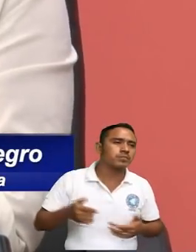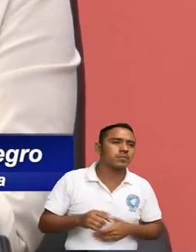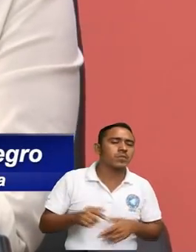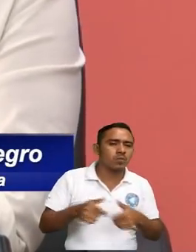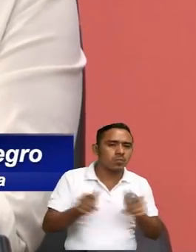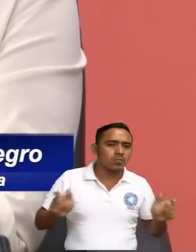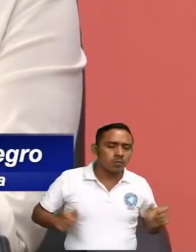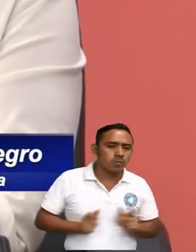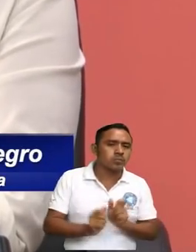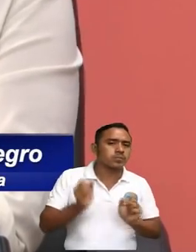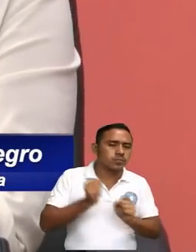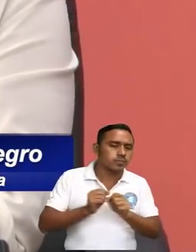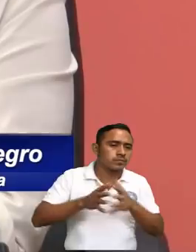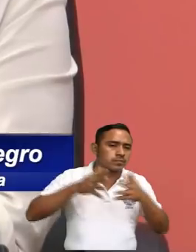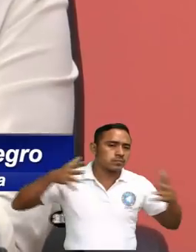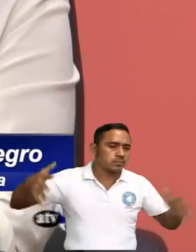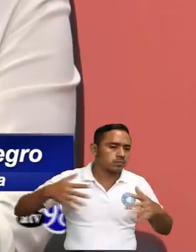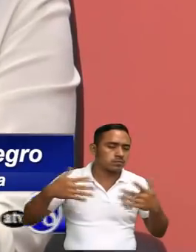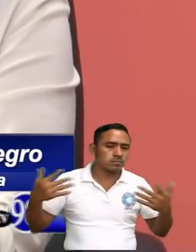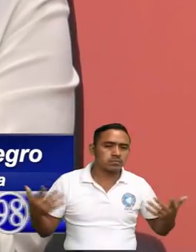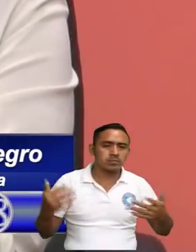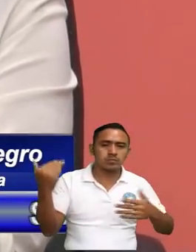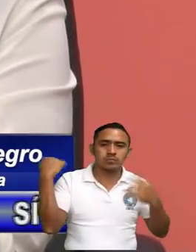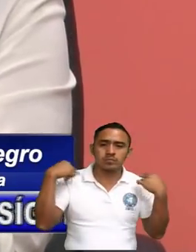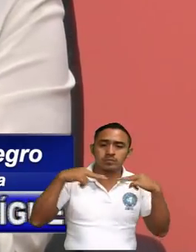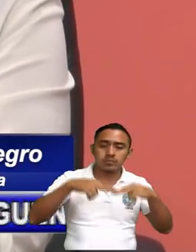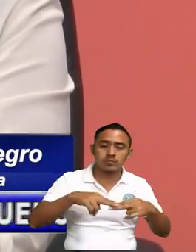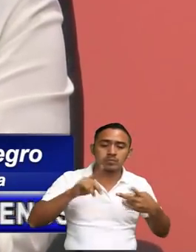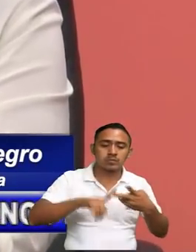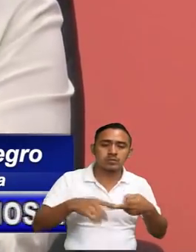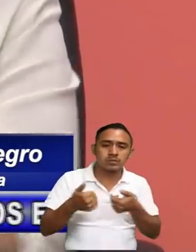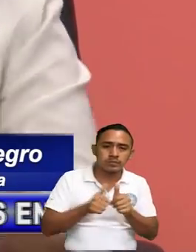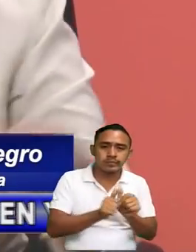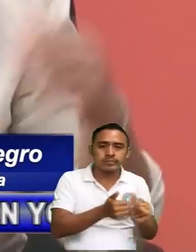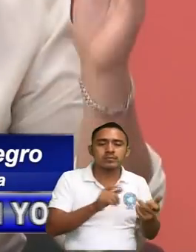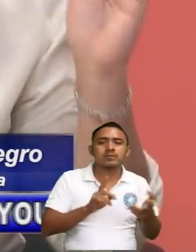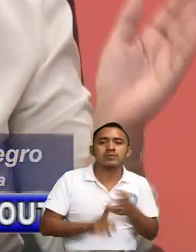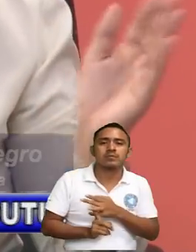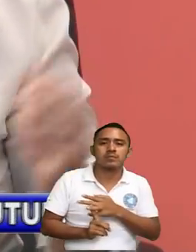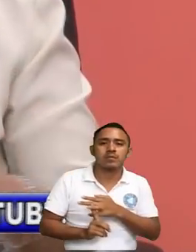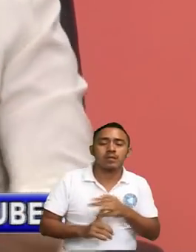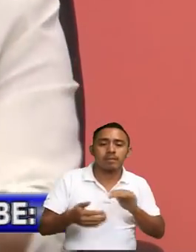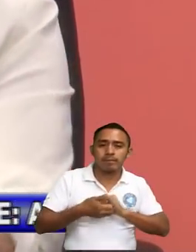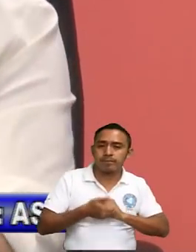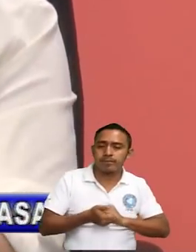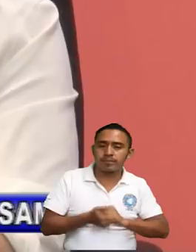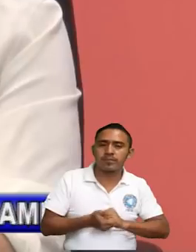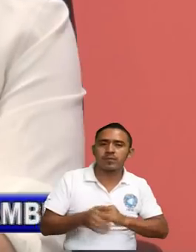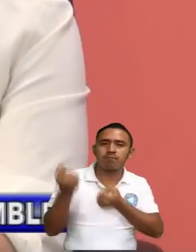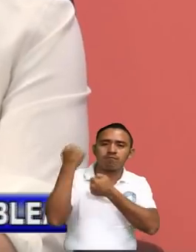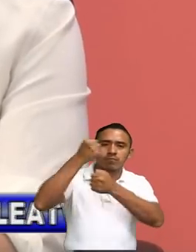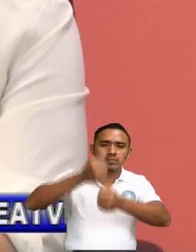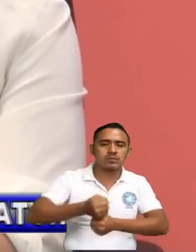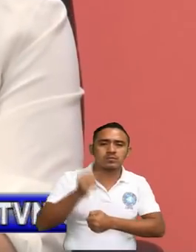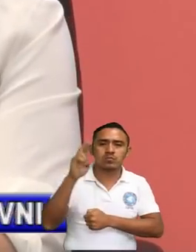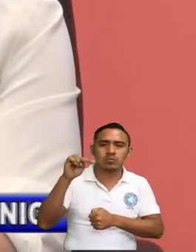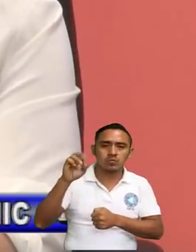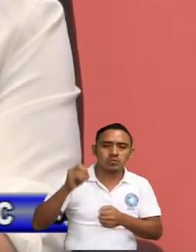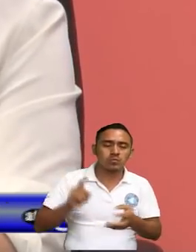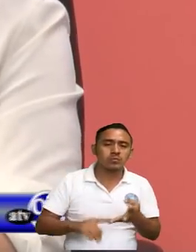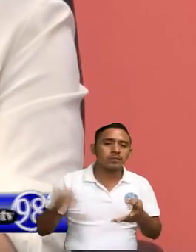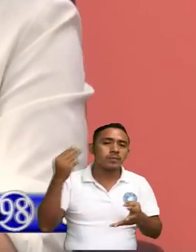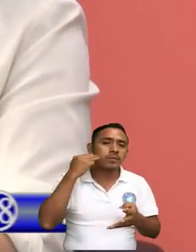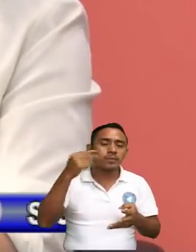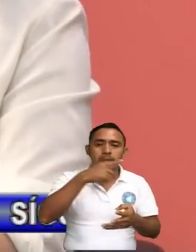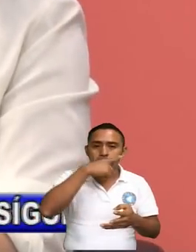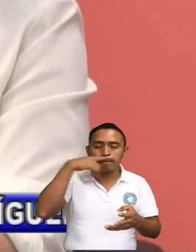equipo grande, muy grande, de maestros, asesores, amigos como Fundación Uno, padres y madres de